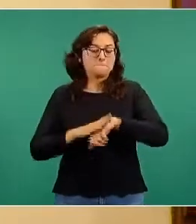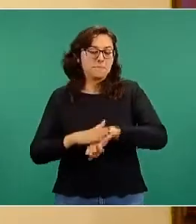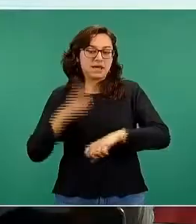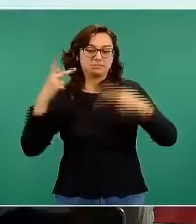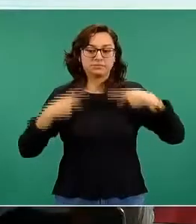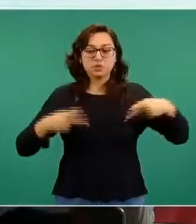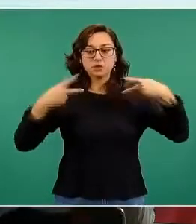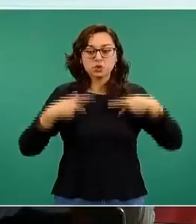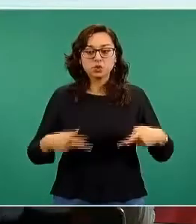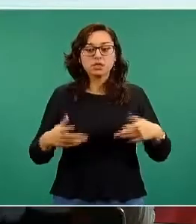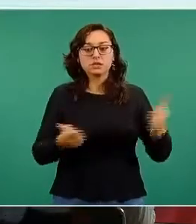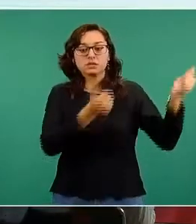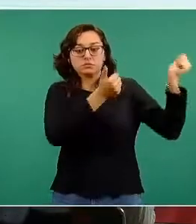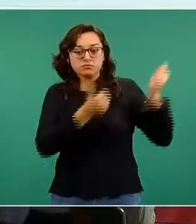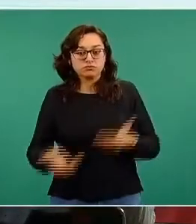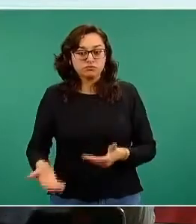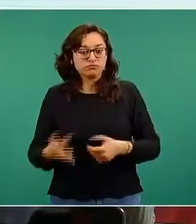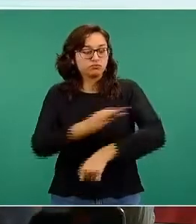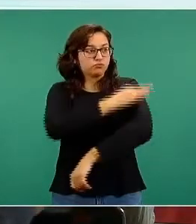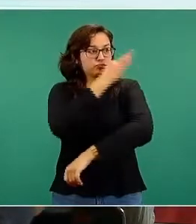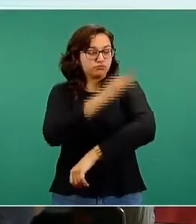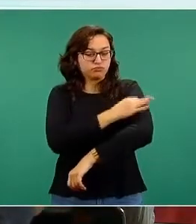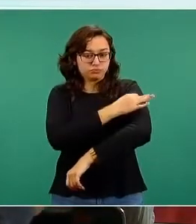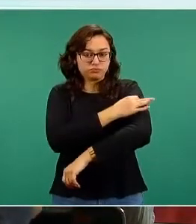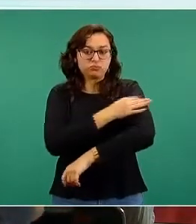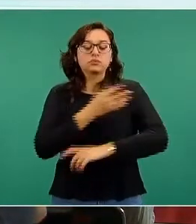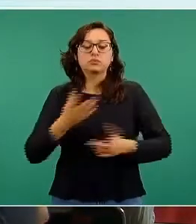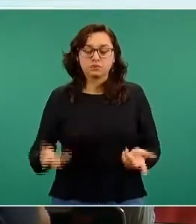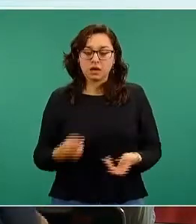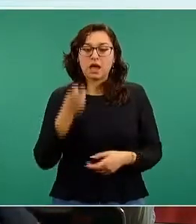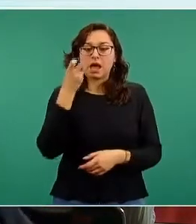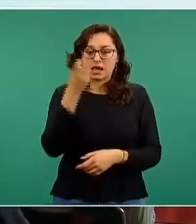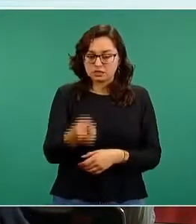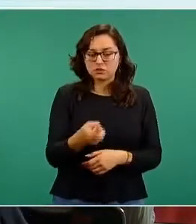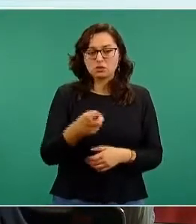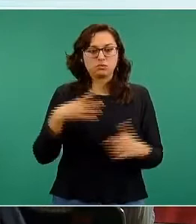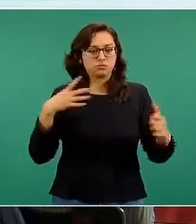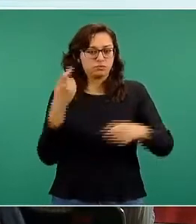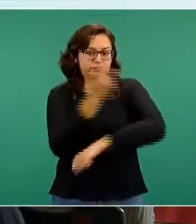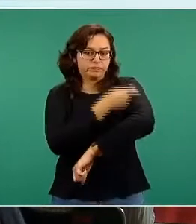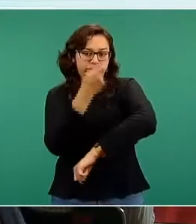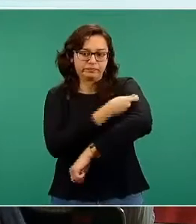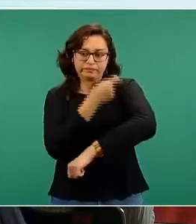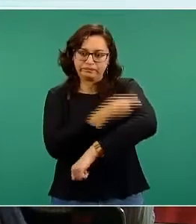recibir paquetes más grandes, embarques más grandes de vacunas.